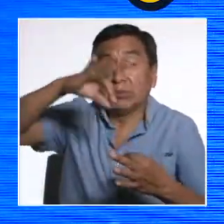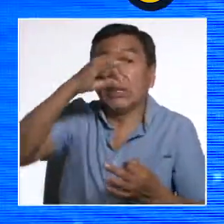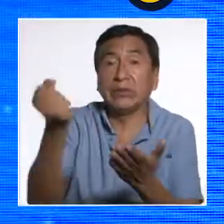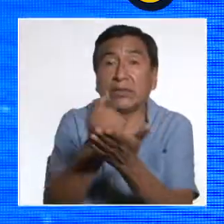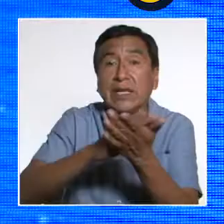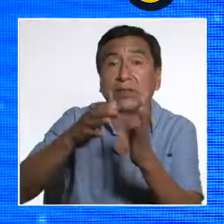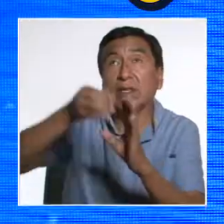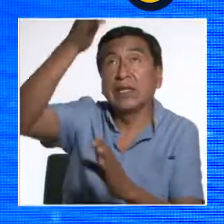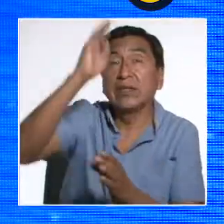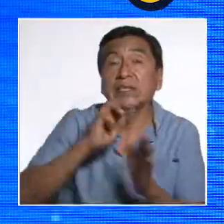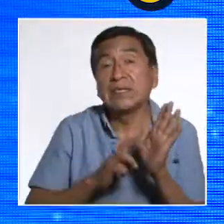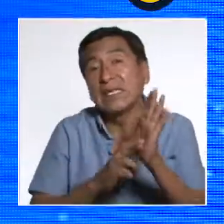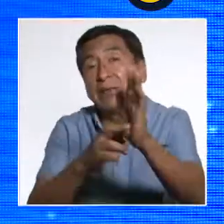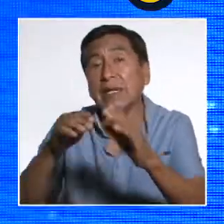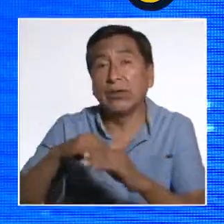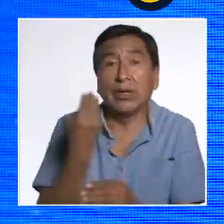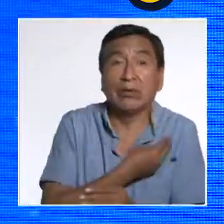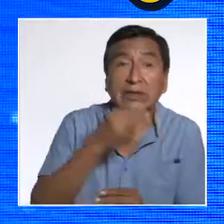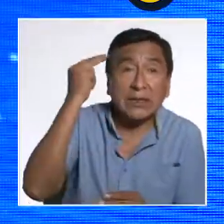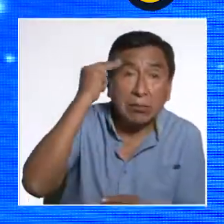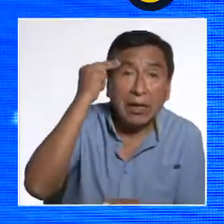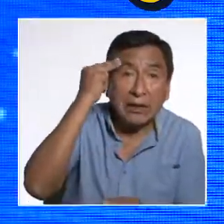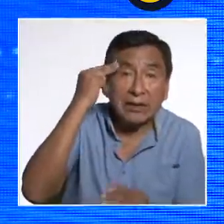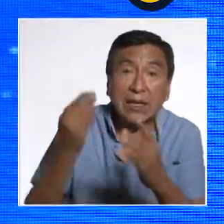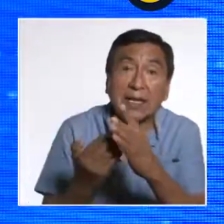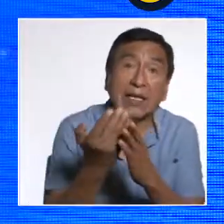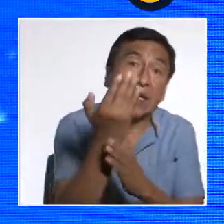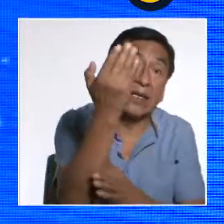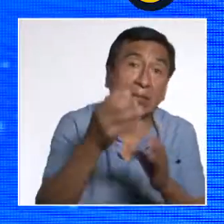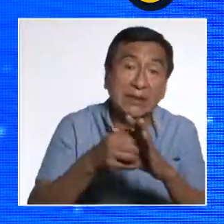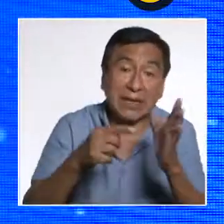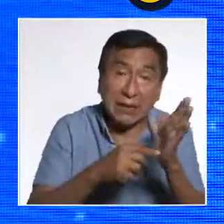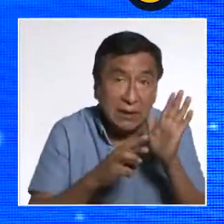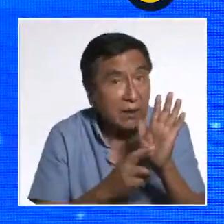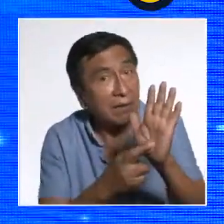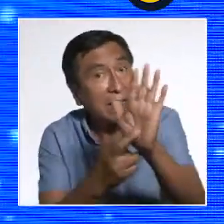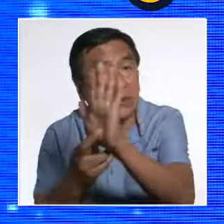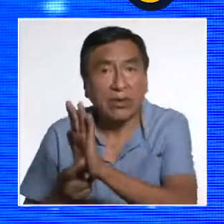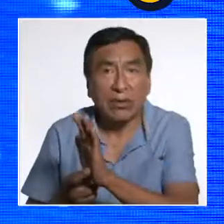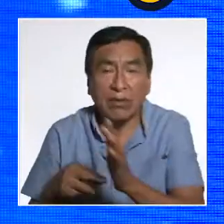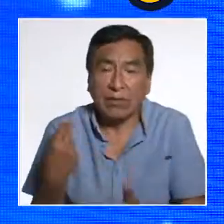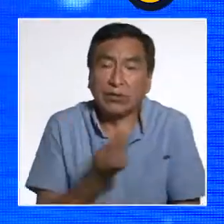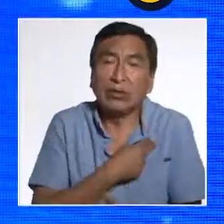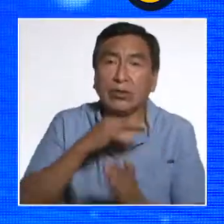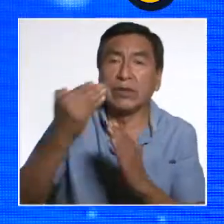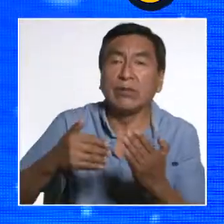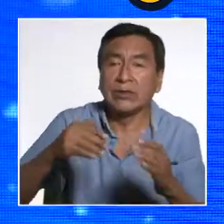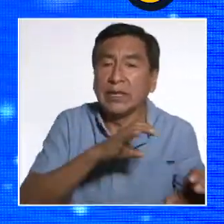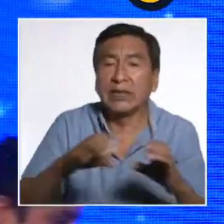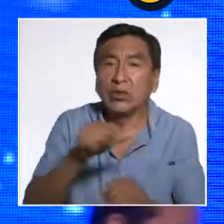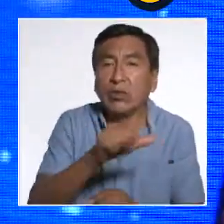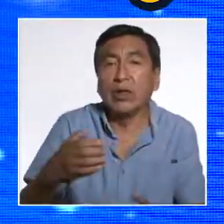ha revelado en nuestras mentes. Y a través de esta revelación, nosotros hemos hecho un grito